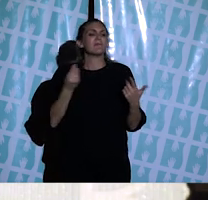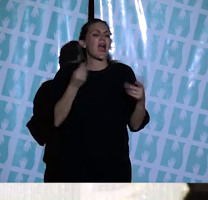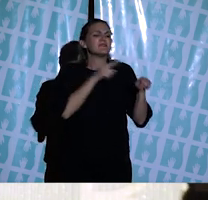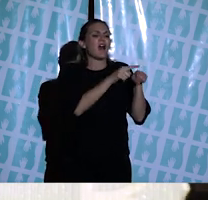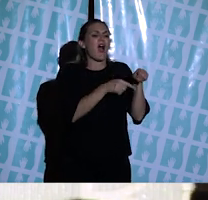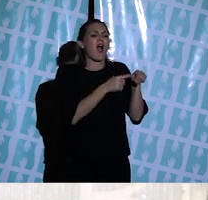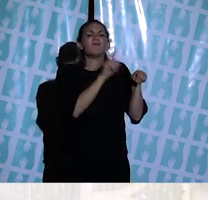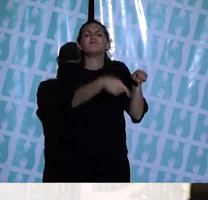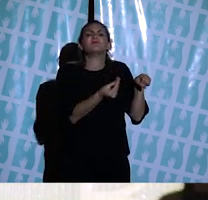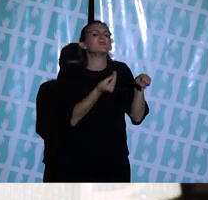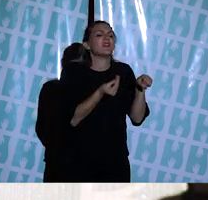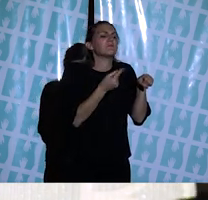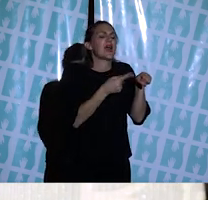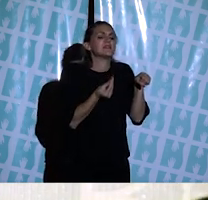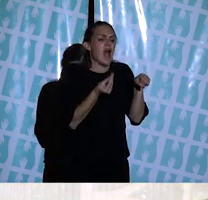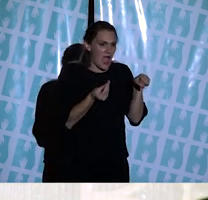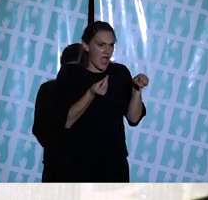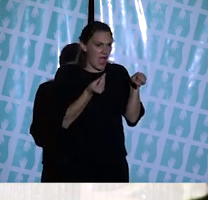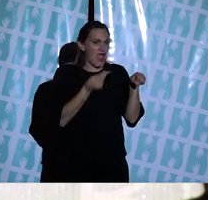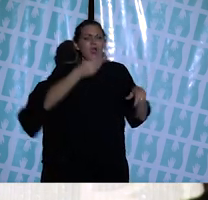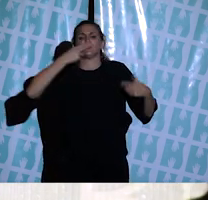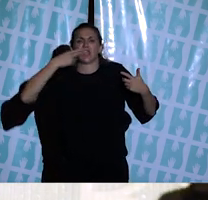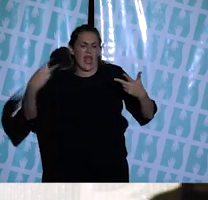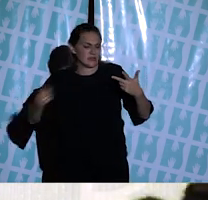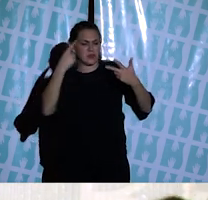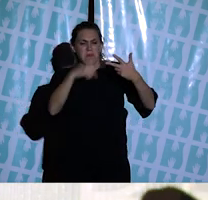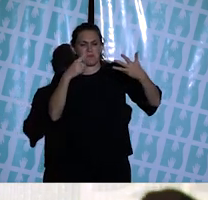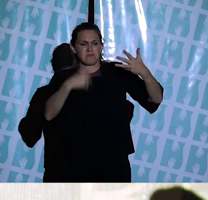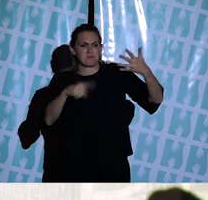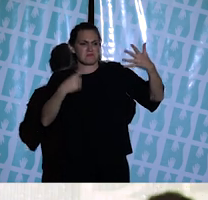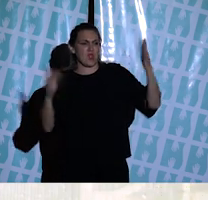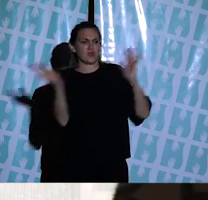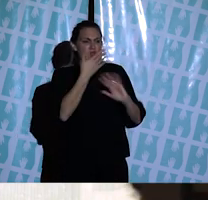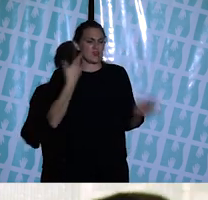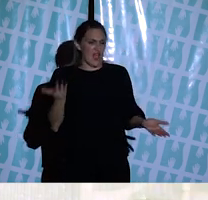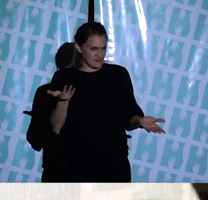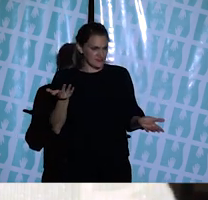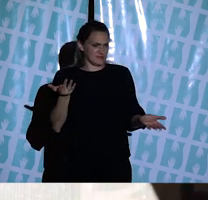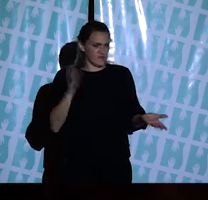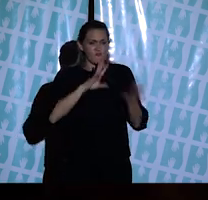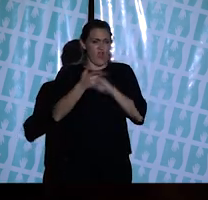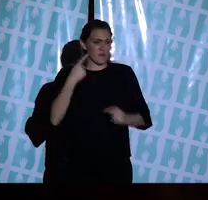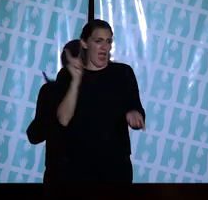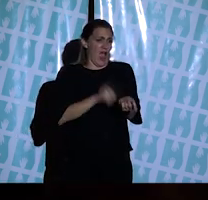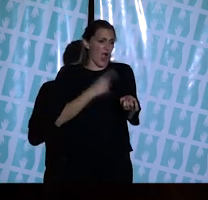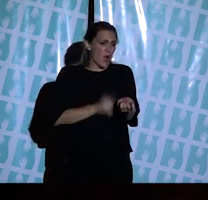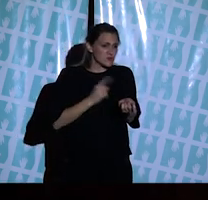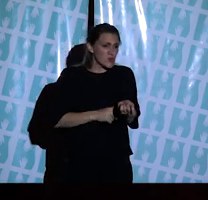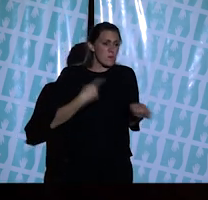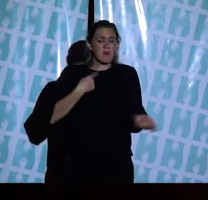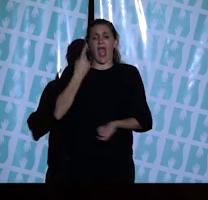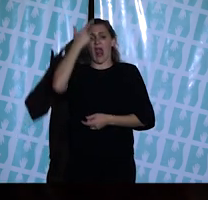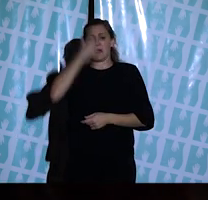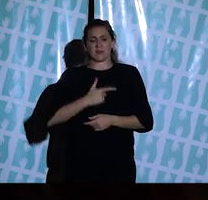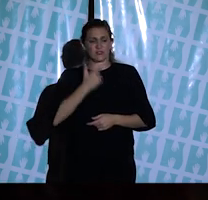el tabaquismo y otras conductas que tiene el hombre en el cerebro humano. Y ahí misma fue